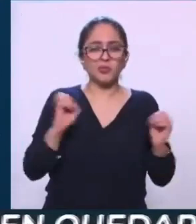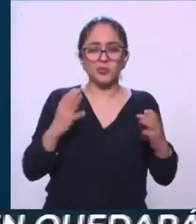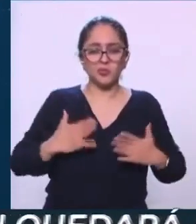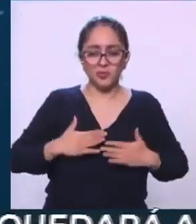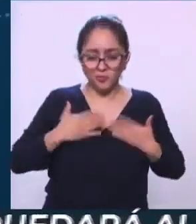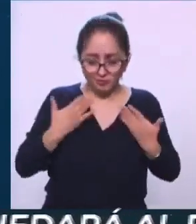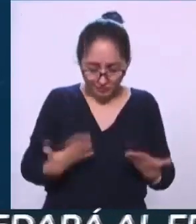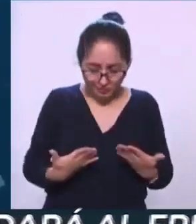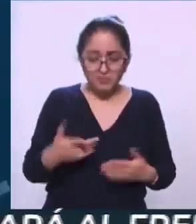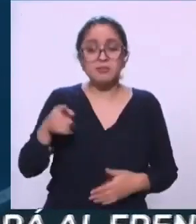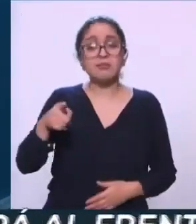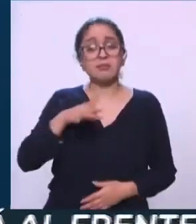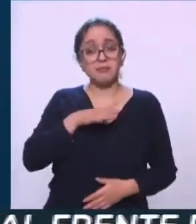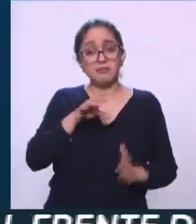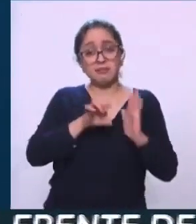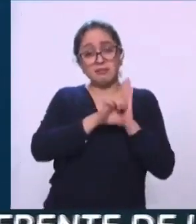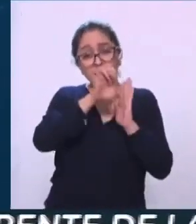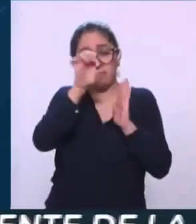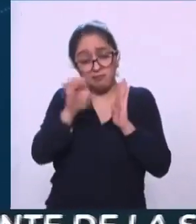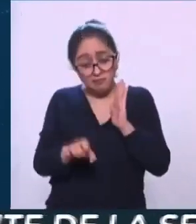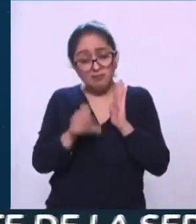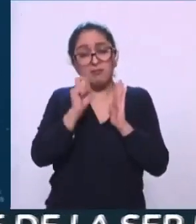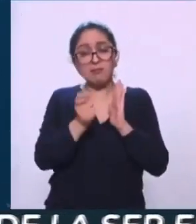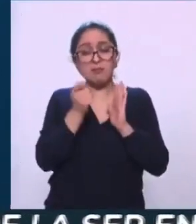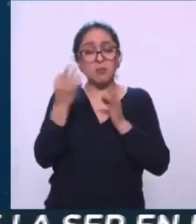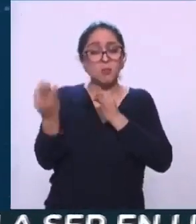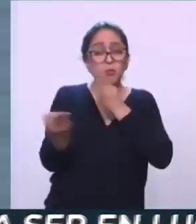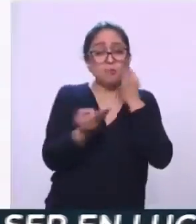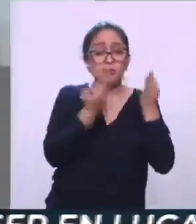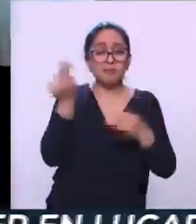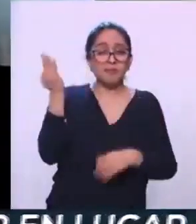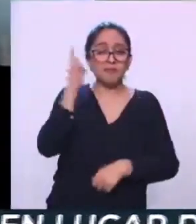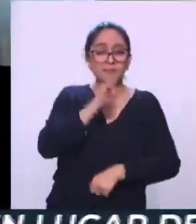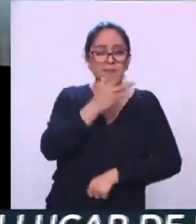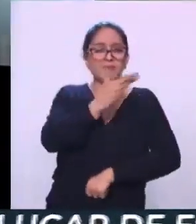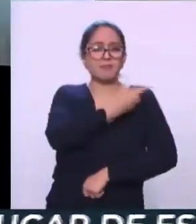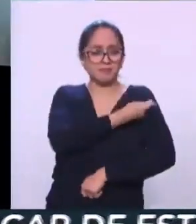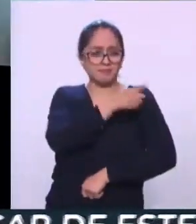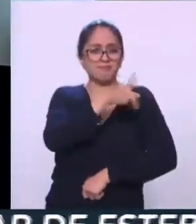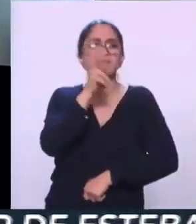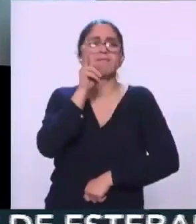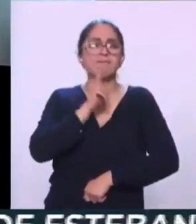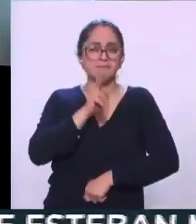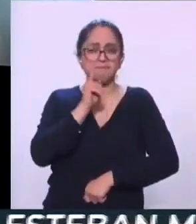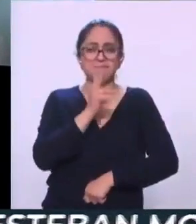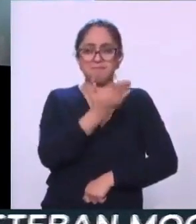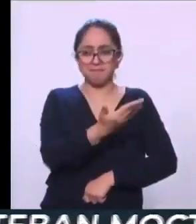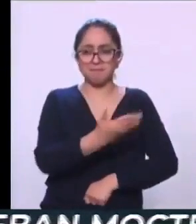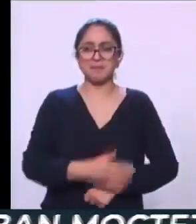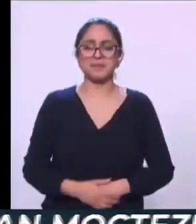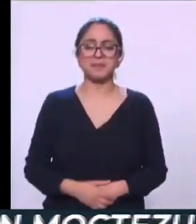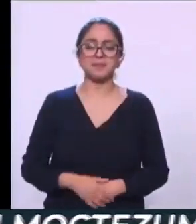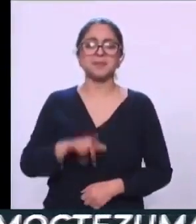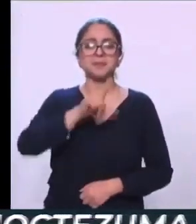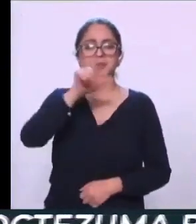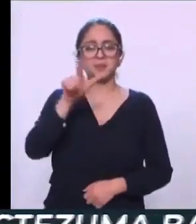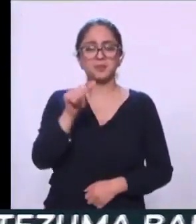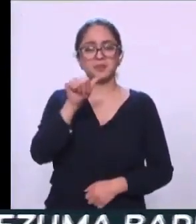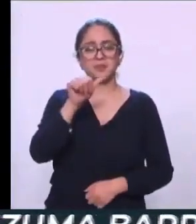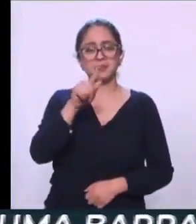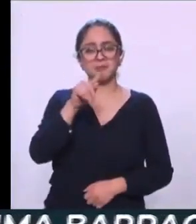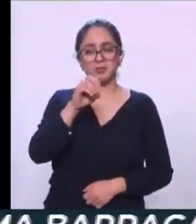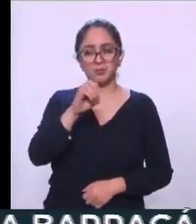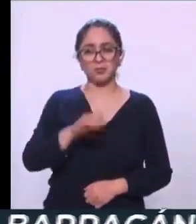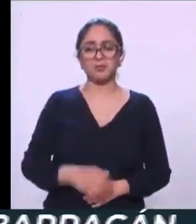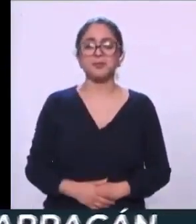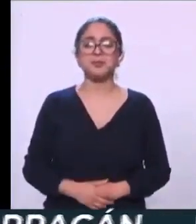unos ejemplos de las noticias falsas de esta semana de las vacunas, nada más. A ver, échatelos y nos amplía ahorita Alberto Escorcia. Rapidísimo.